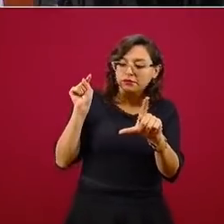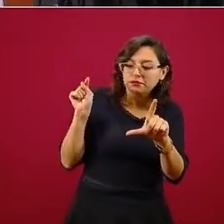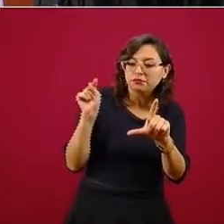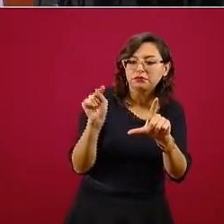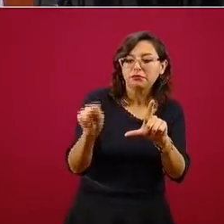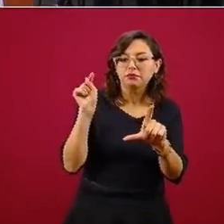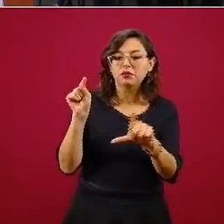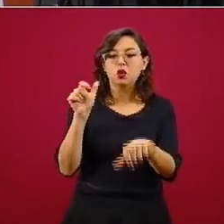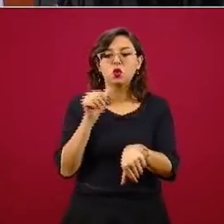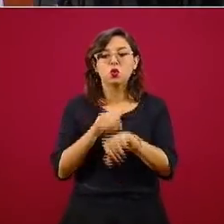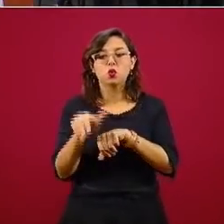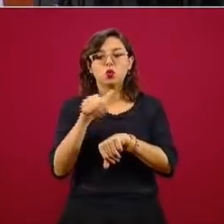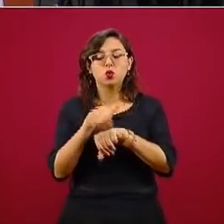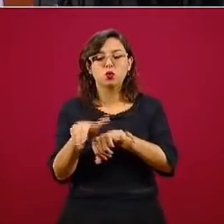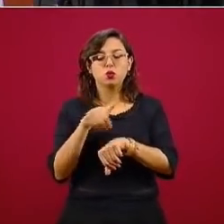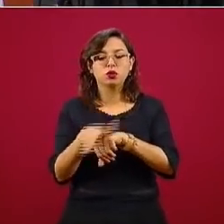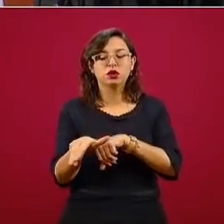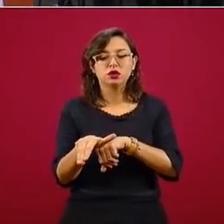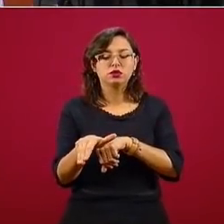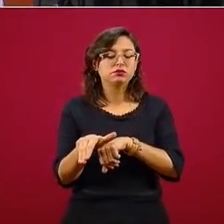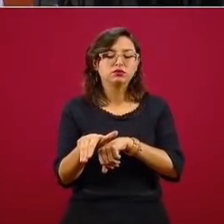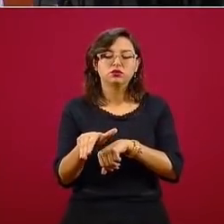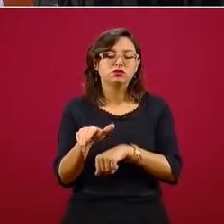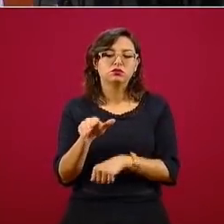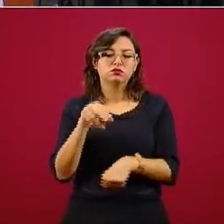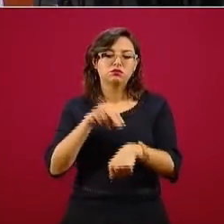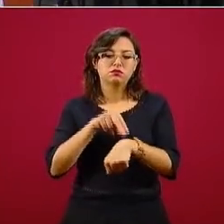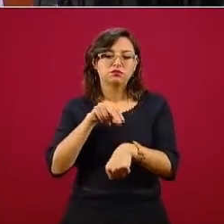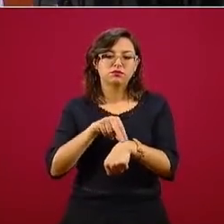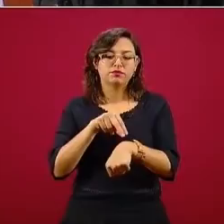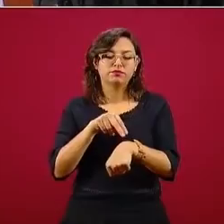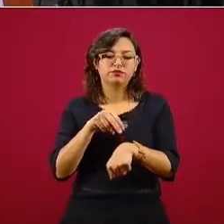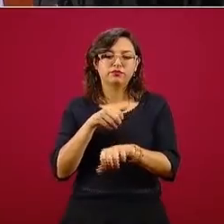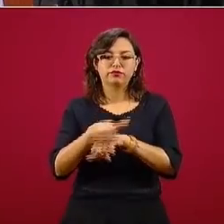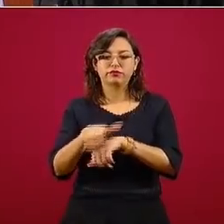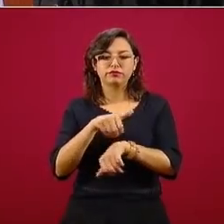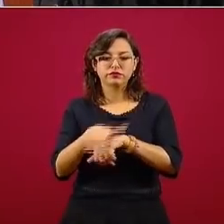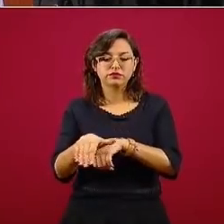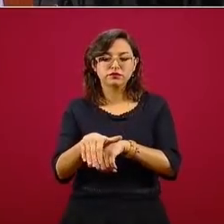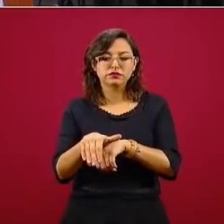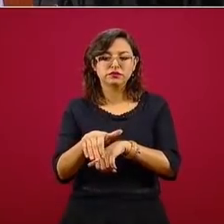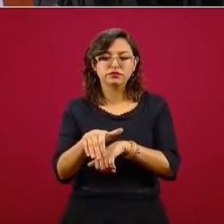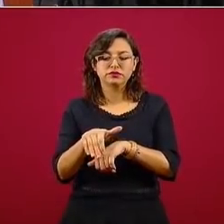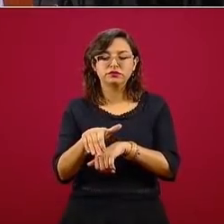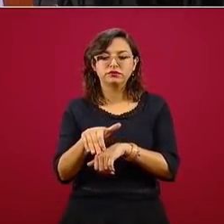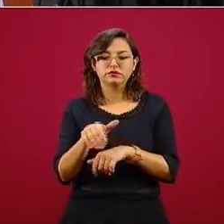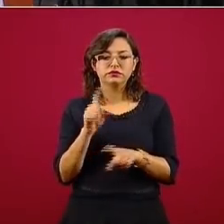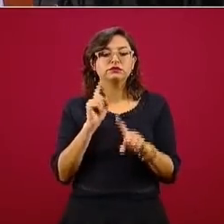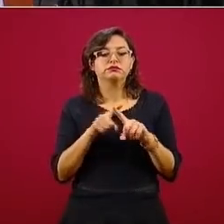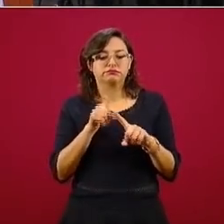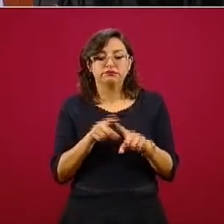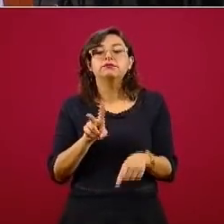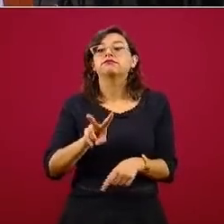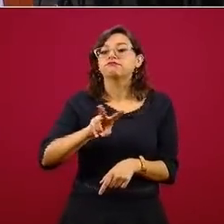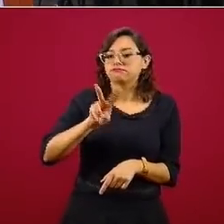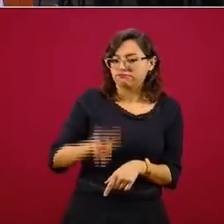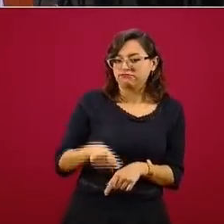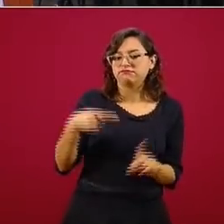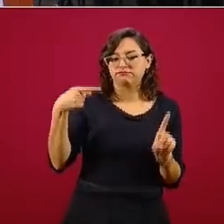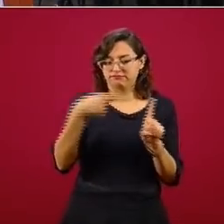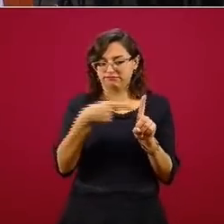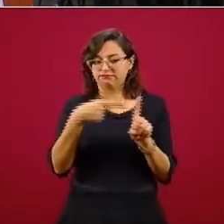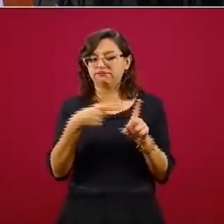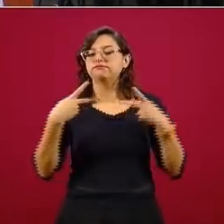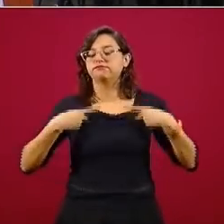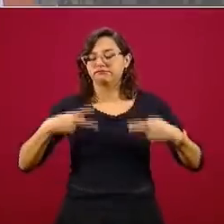Ingresa su número de seguridad social, este es un ejemplo, poder identificar que esa persona estuvo en